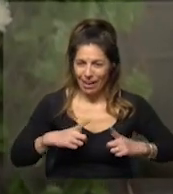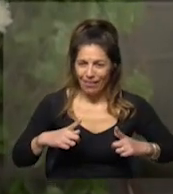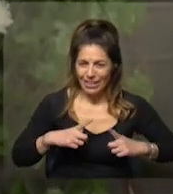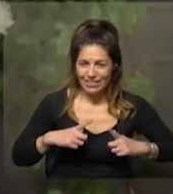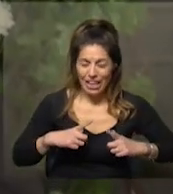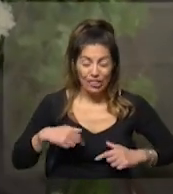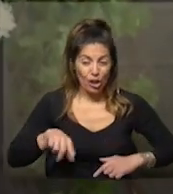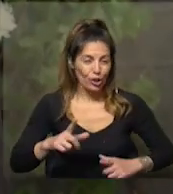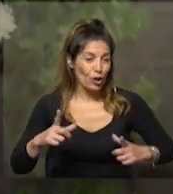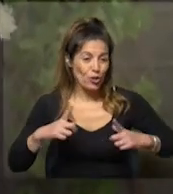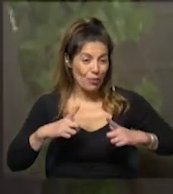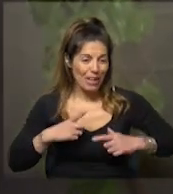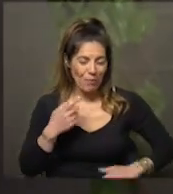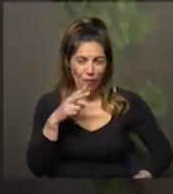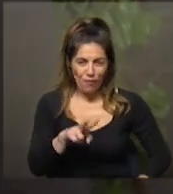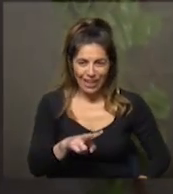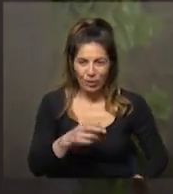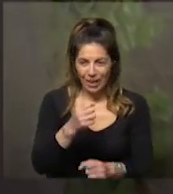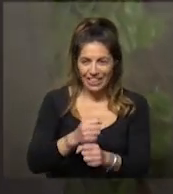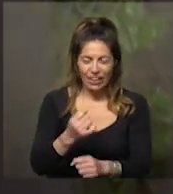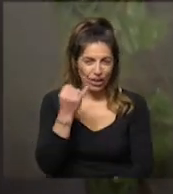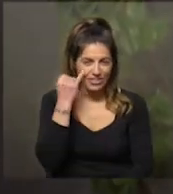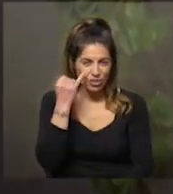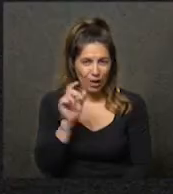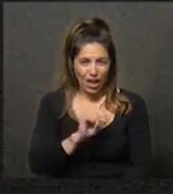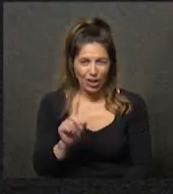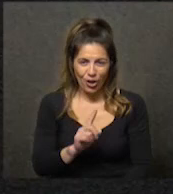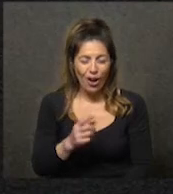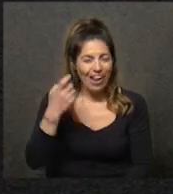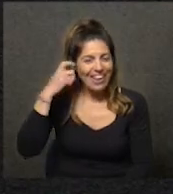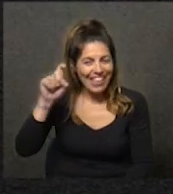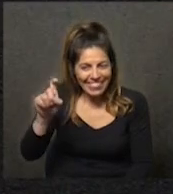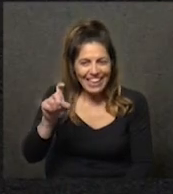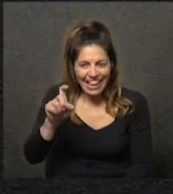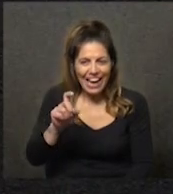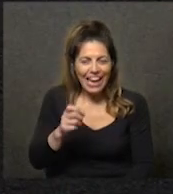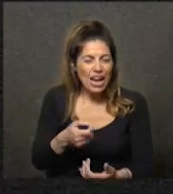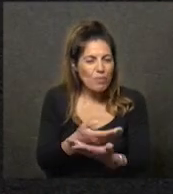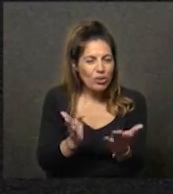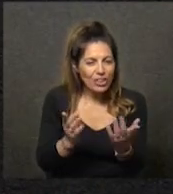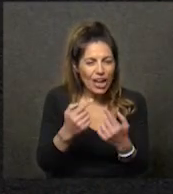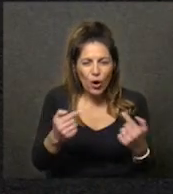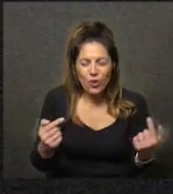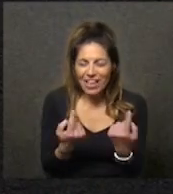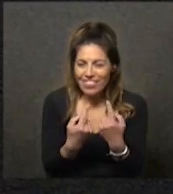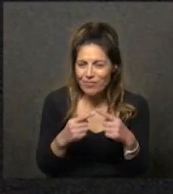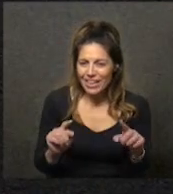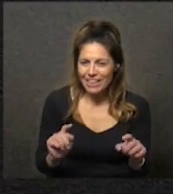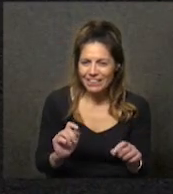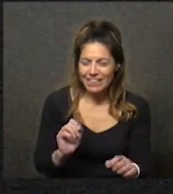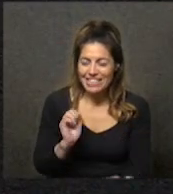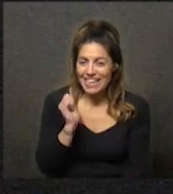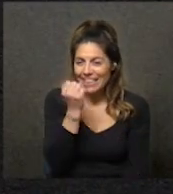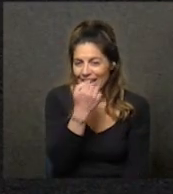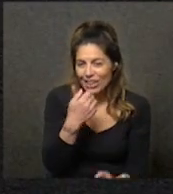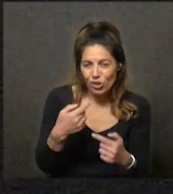lo que todos esperamos ver de una trabajadora sexual. Justamente creo que la idea es escabullirnos por otros secretos y otros rincones